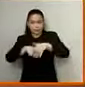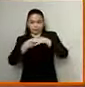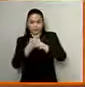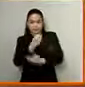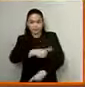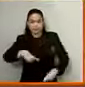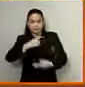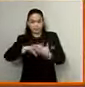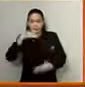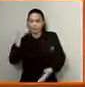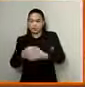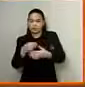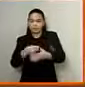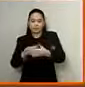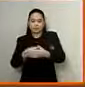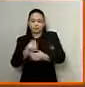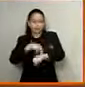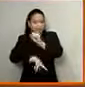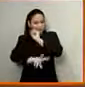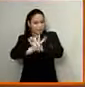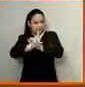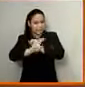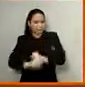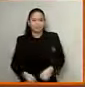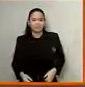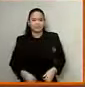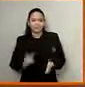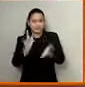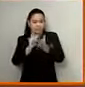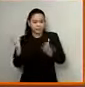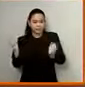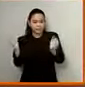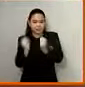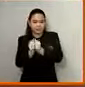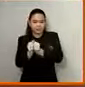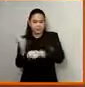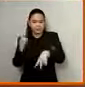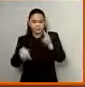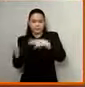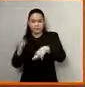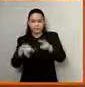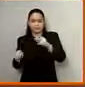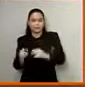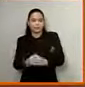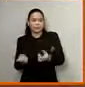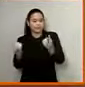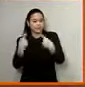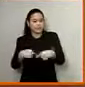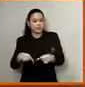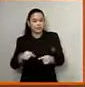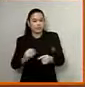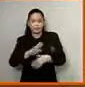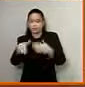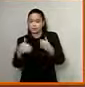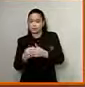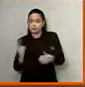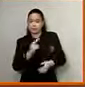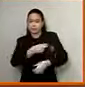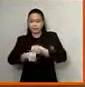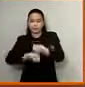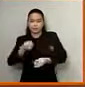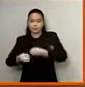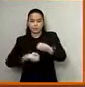diversión multiplicando su dinero con premiados. Agradecemos la compañía de nuestro notario, quien nos acompaña en cada uno de nuestros